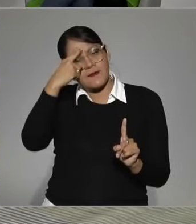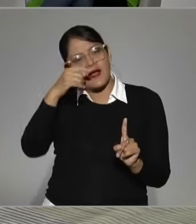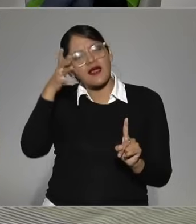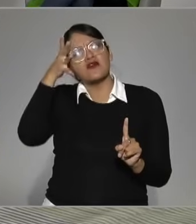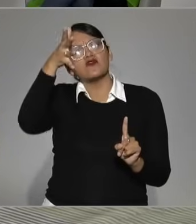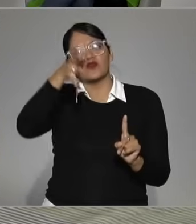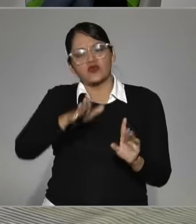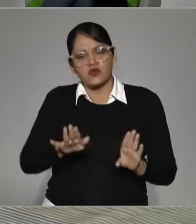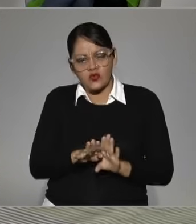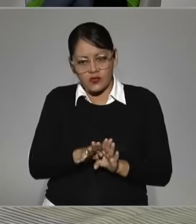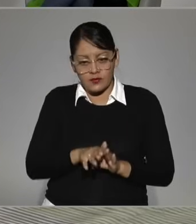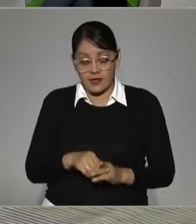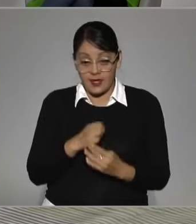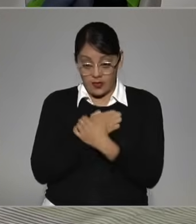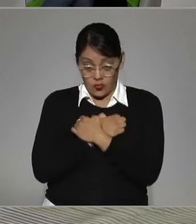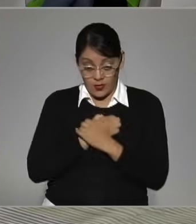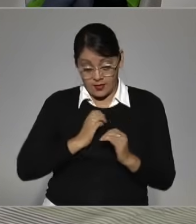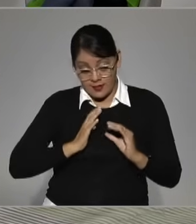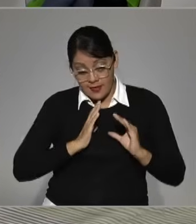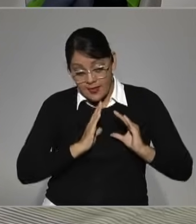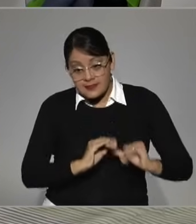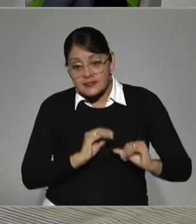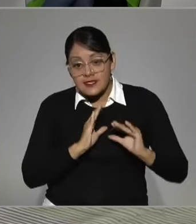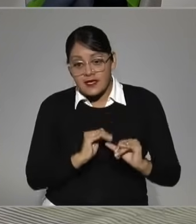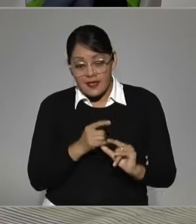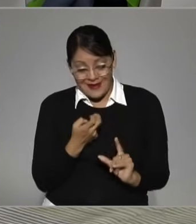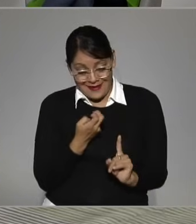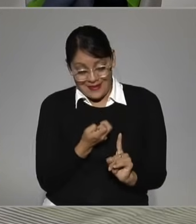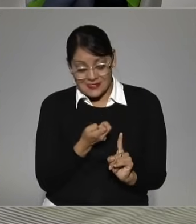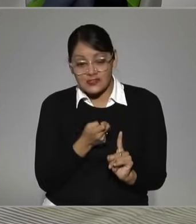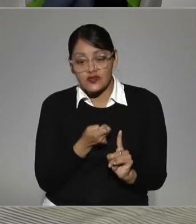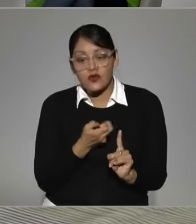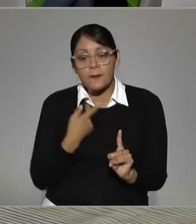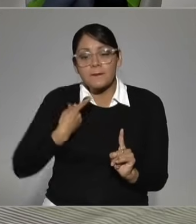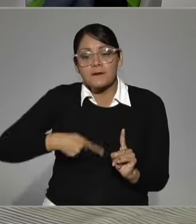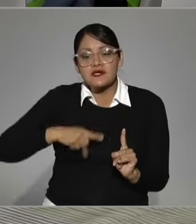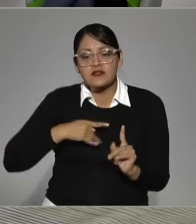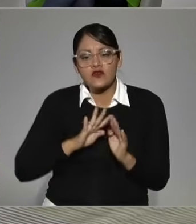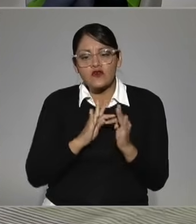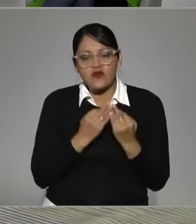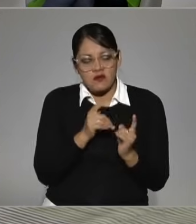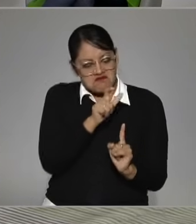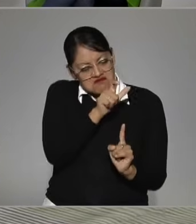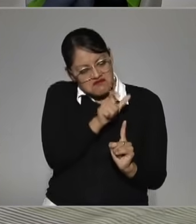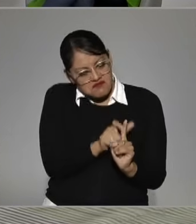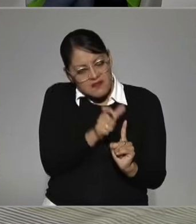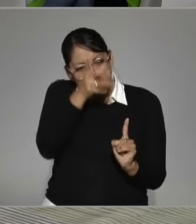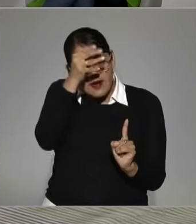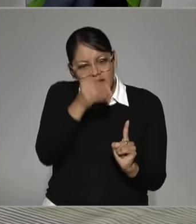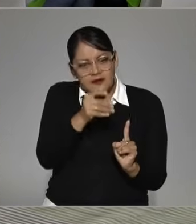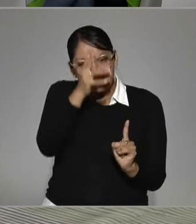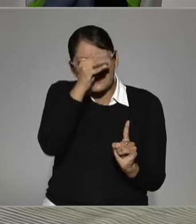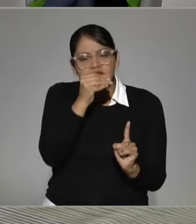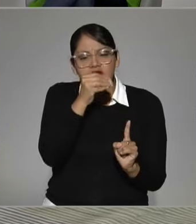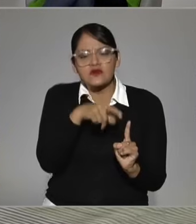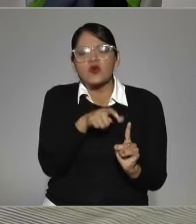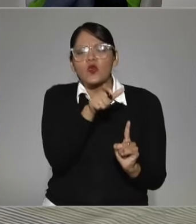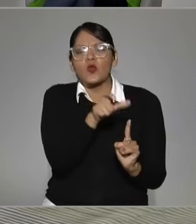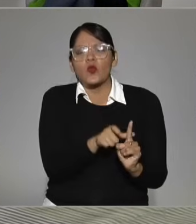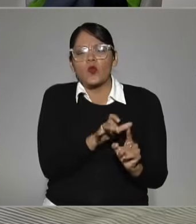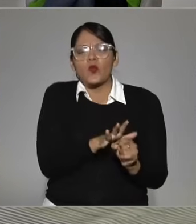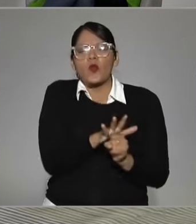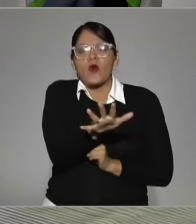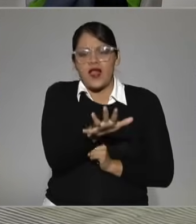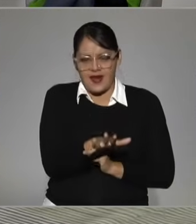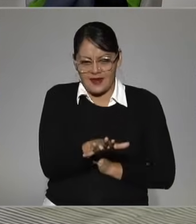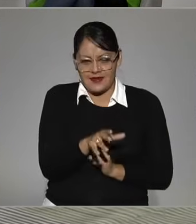educar es formar personas, la gran pregunta, el eje de ruta orientador es, ¿qué tipo de